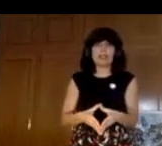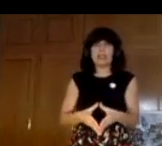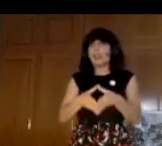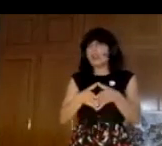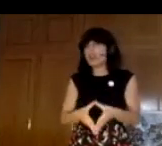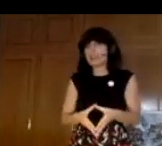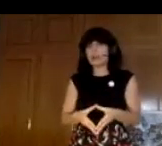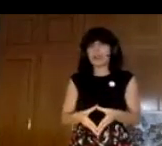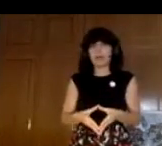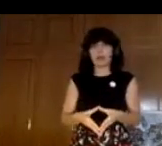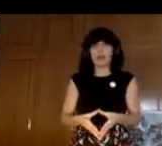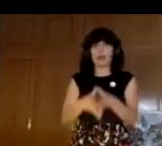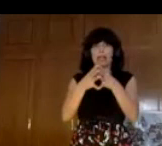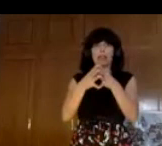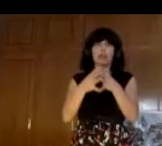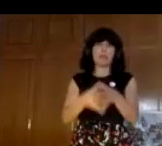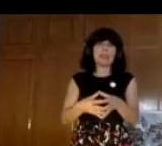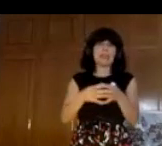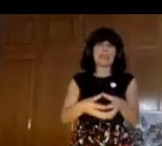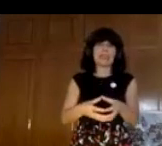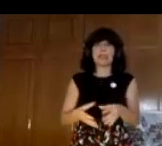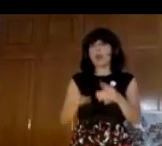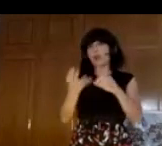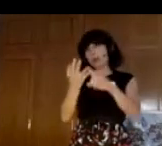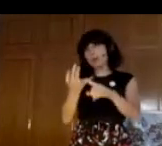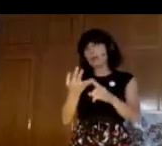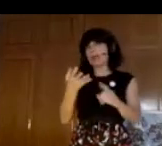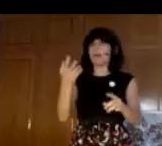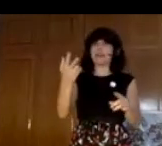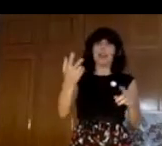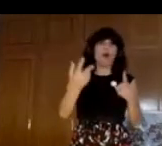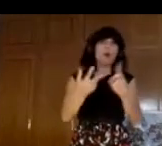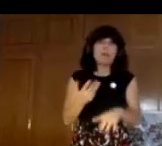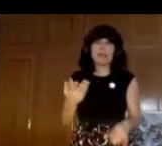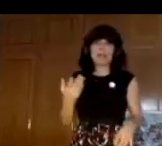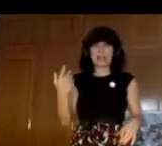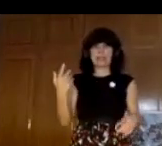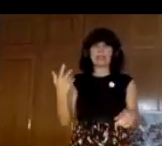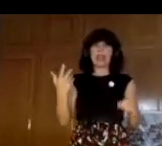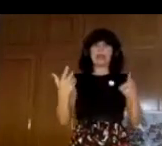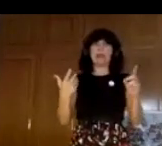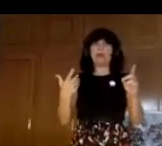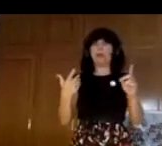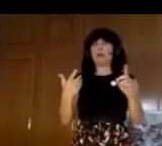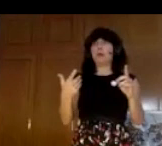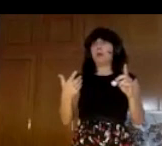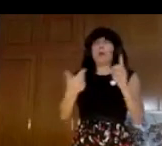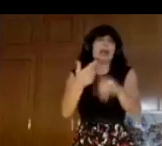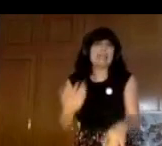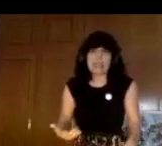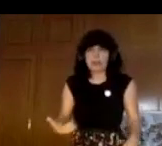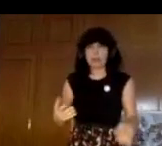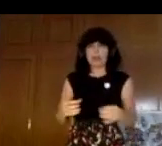migrantes no les ayudan en absoluto porque los convierten en seres o muy vulnerables o muy dependientes